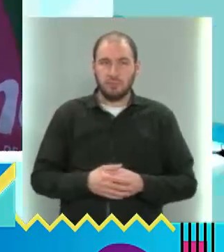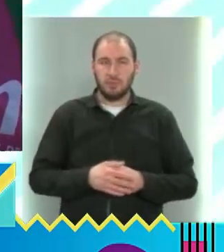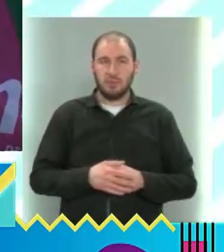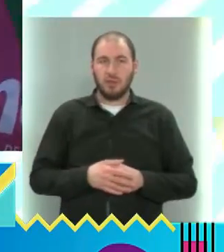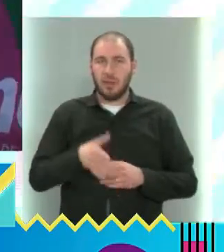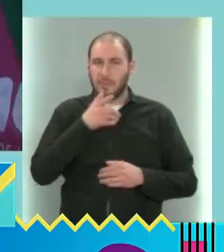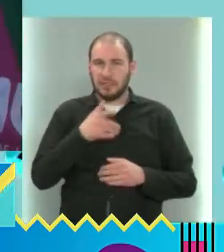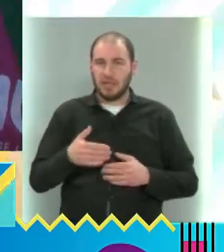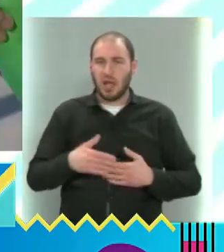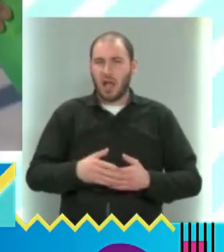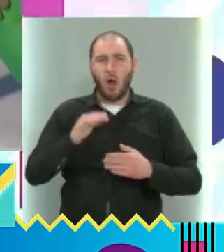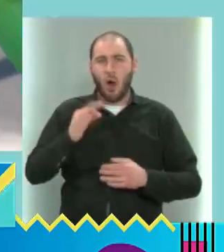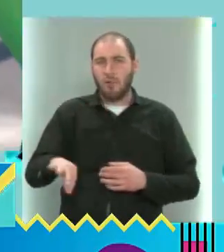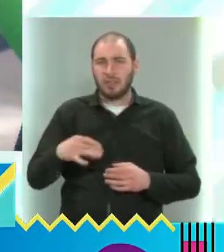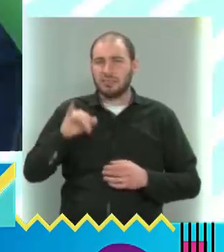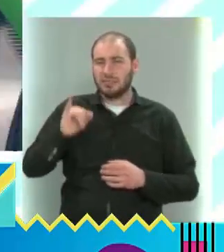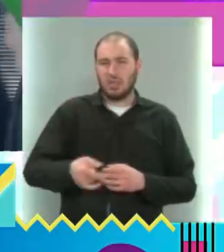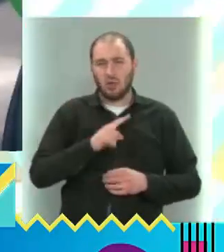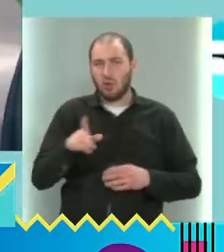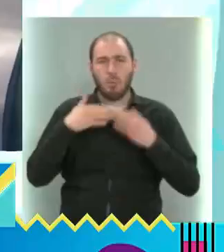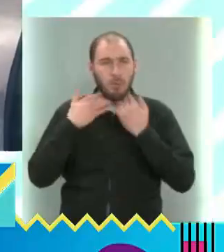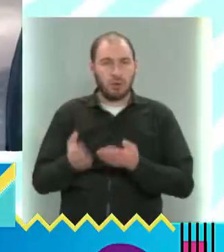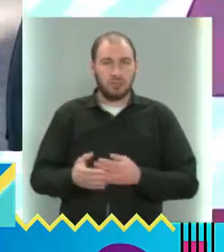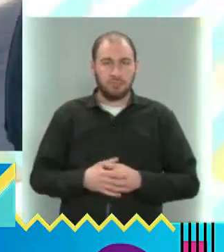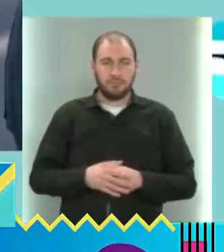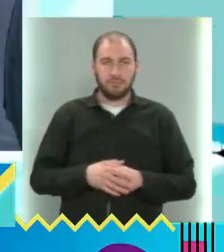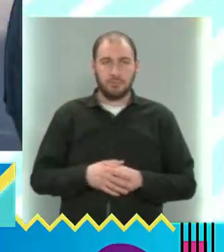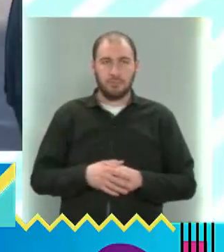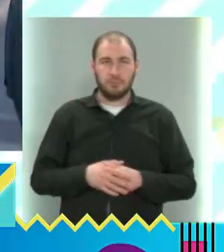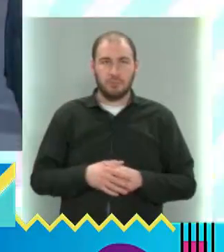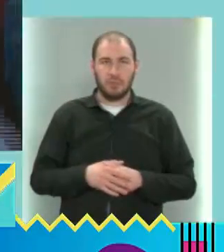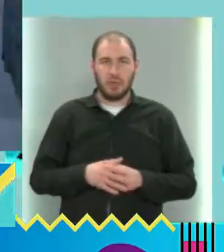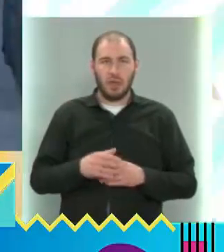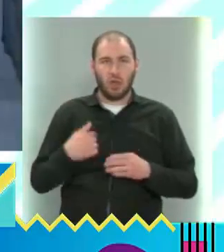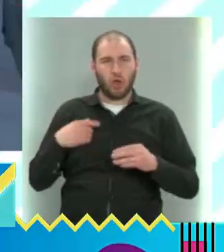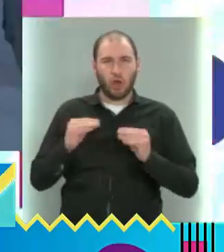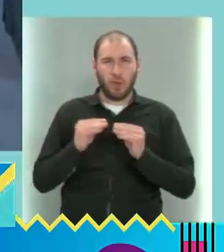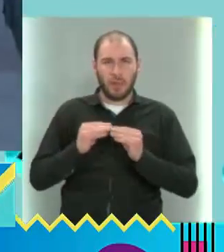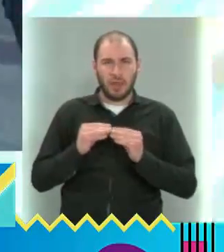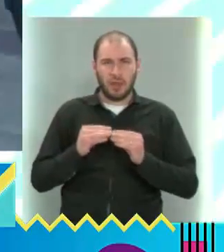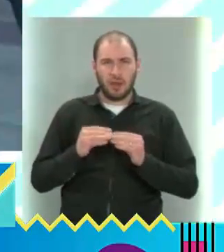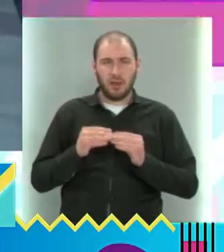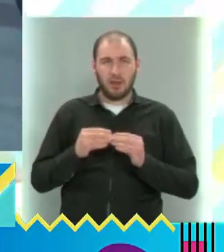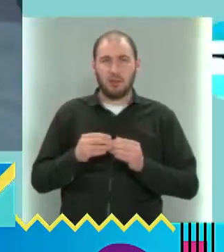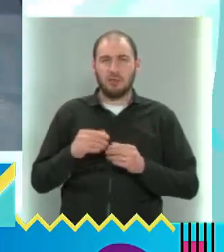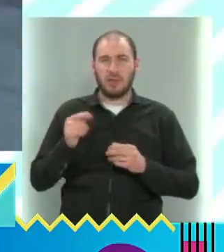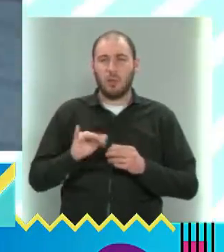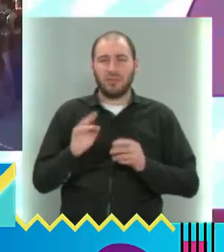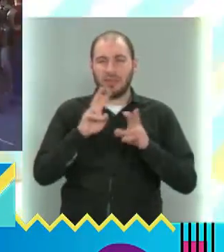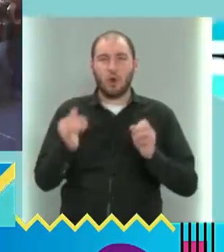a incubadora obligada, quiera o no quiera. Un colega prominente dedicado a la